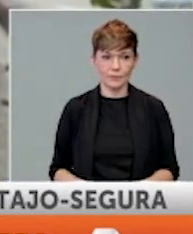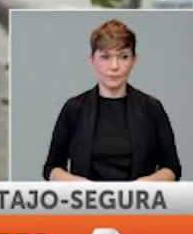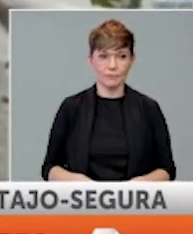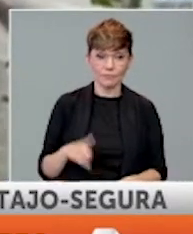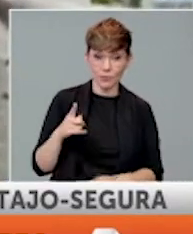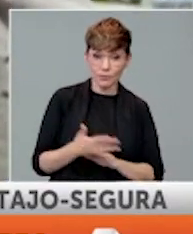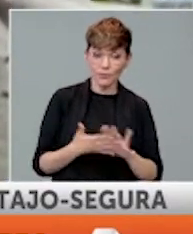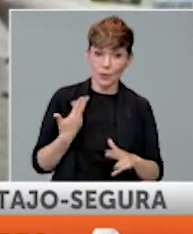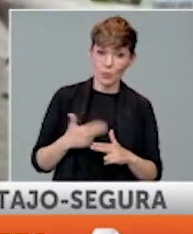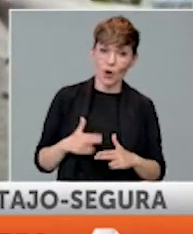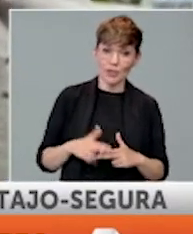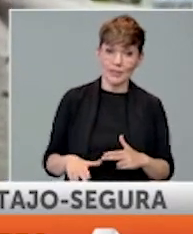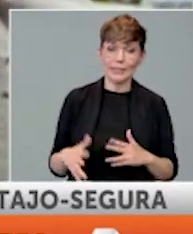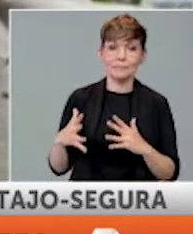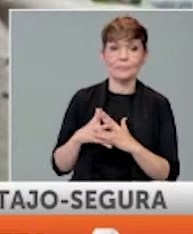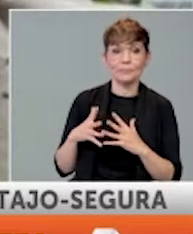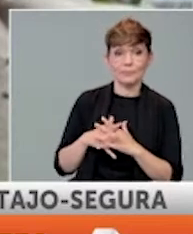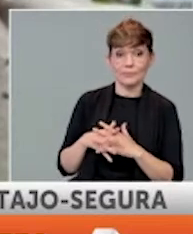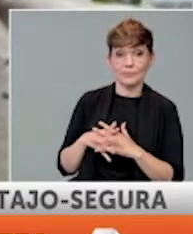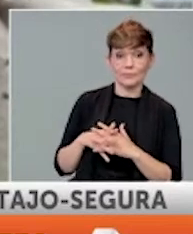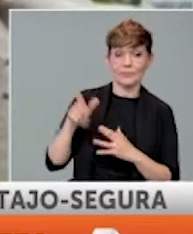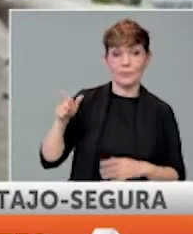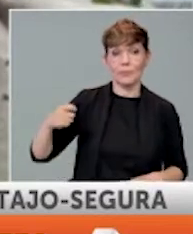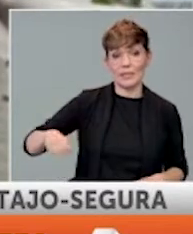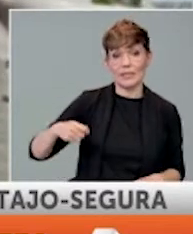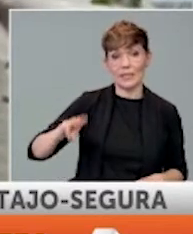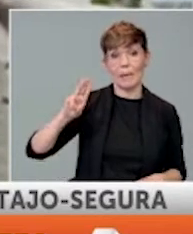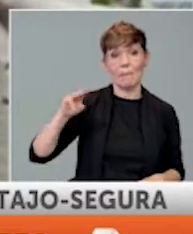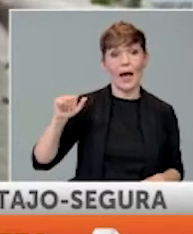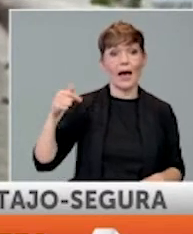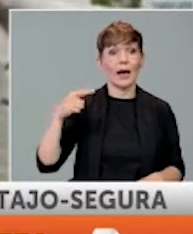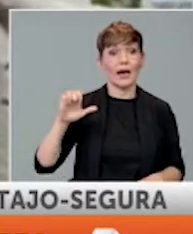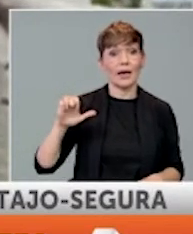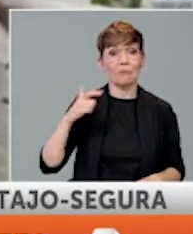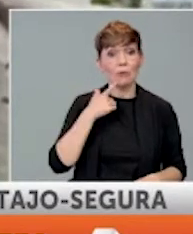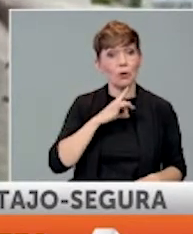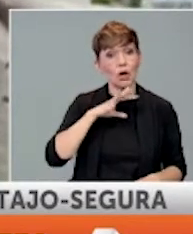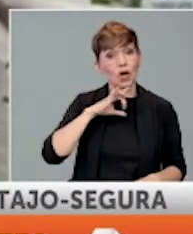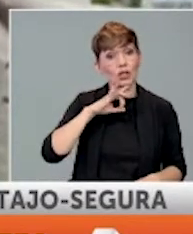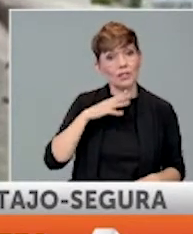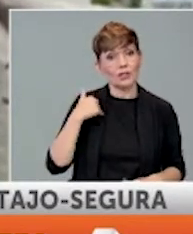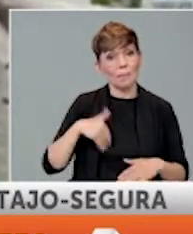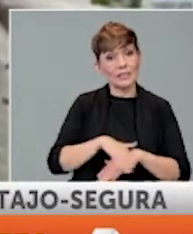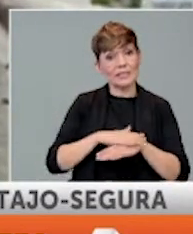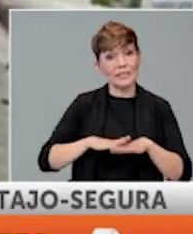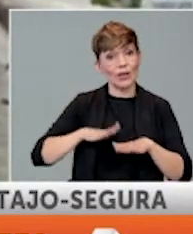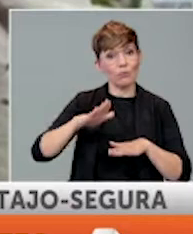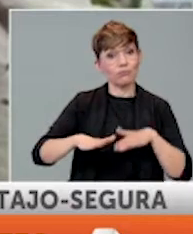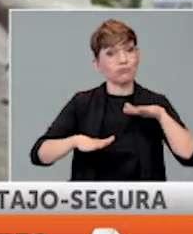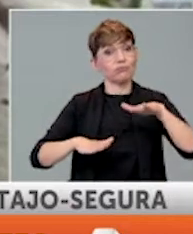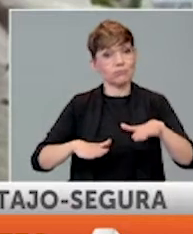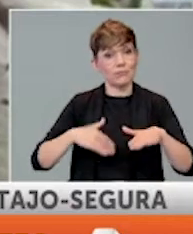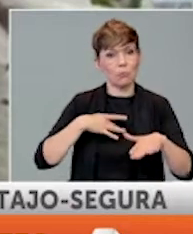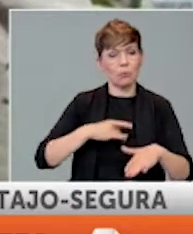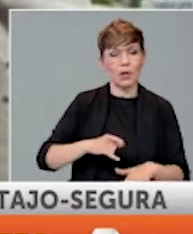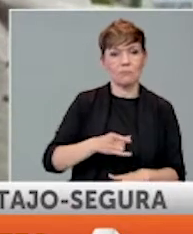presidente de Castilla-La Mancha, el socialista Emiliano García Page, está contento. Ha dicho que el ministerio avanza dos escalones de golpe a favor de su comunidad.